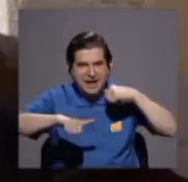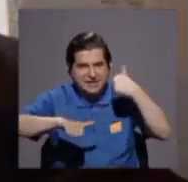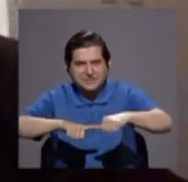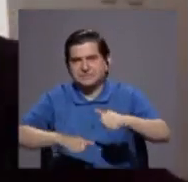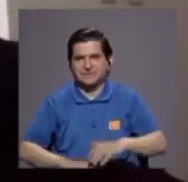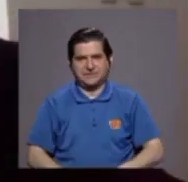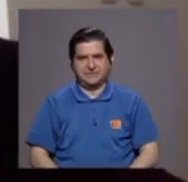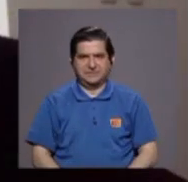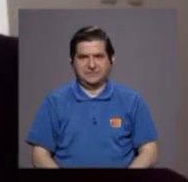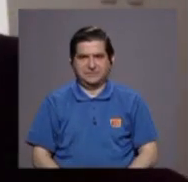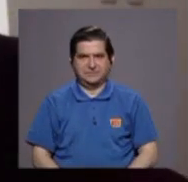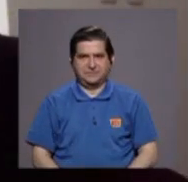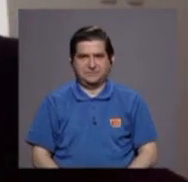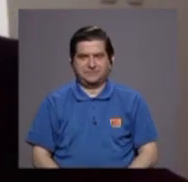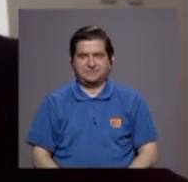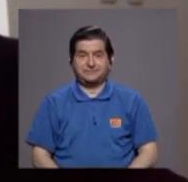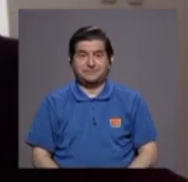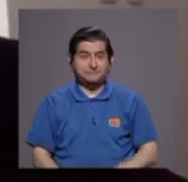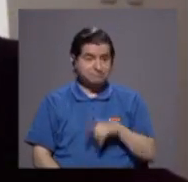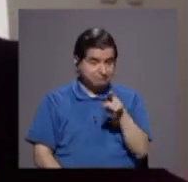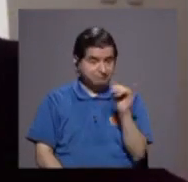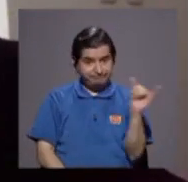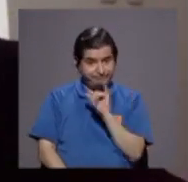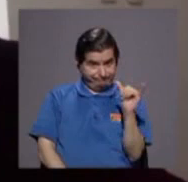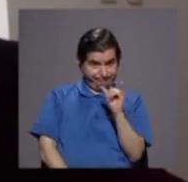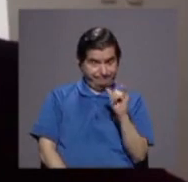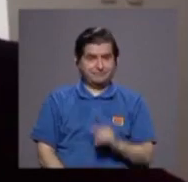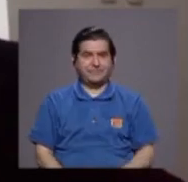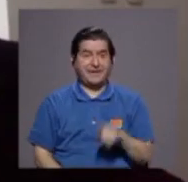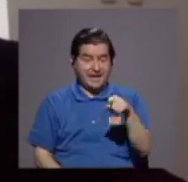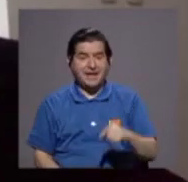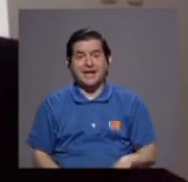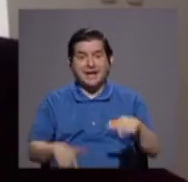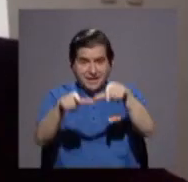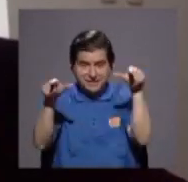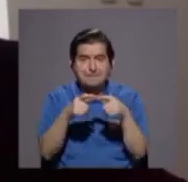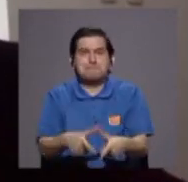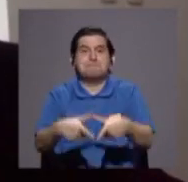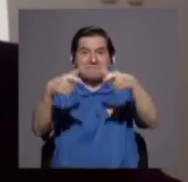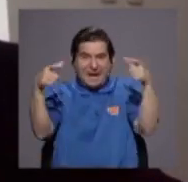battleground states. Y aquí también, en esos estados, en la